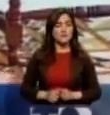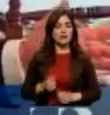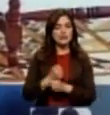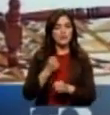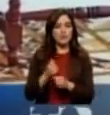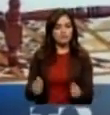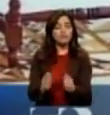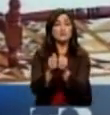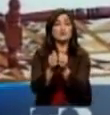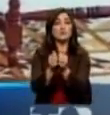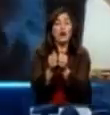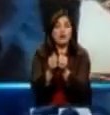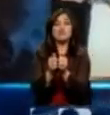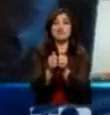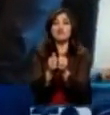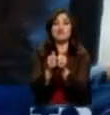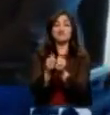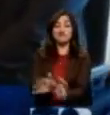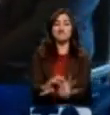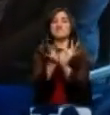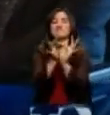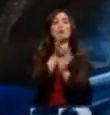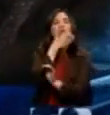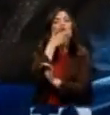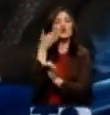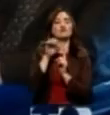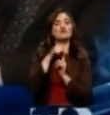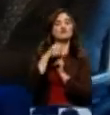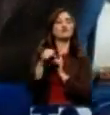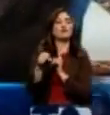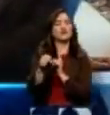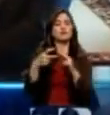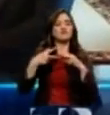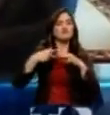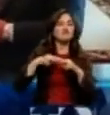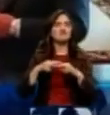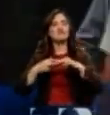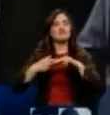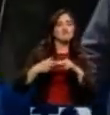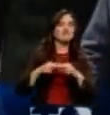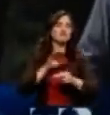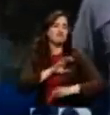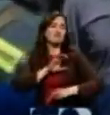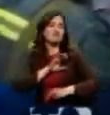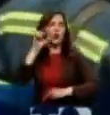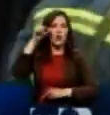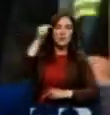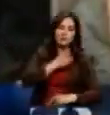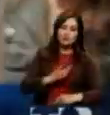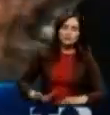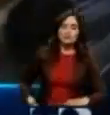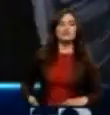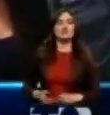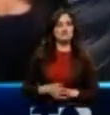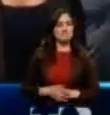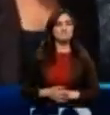podrían trabajar de forma mancomunada y en unidad para mejorar la situación y también la relación entre el municipio y el